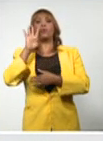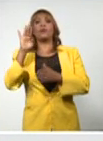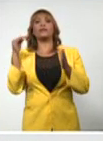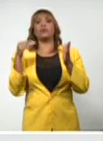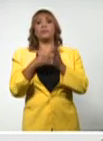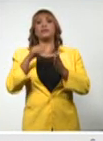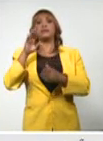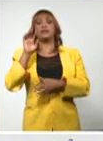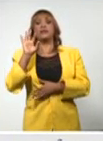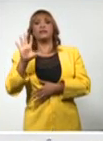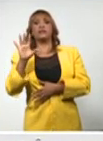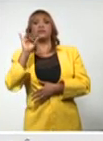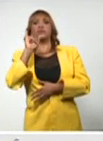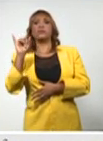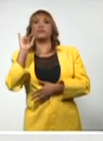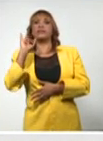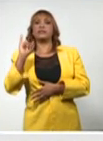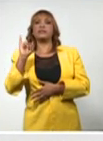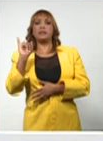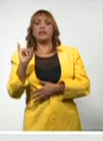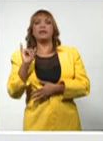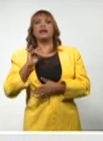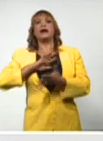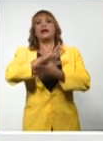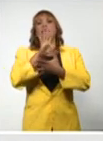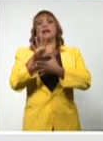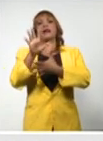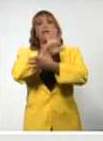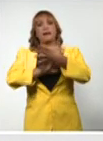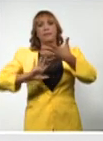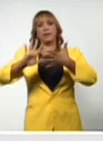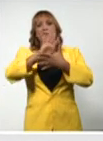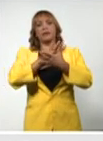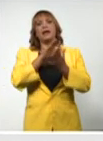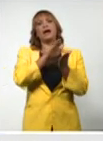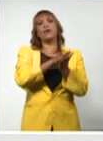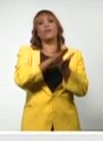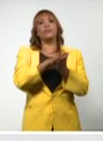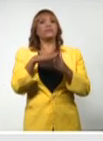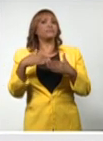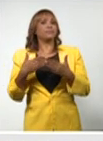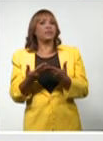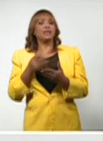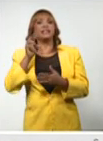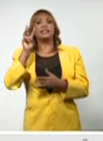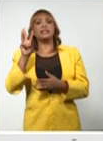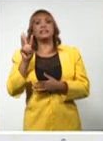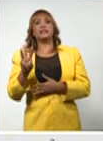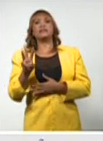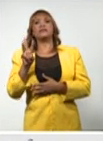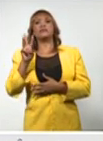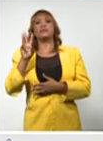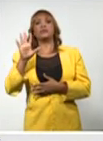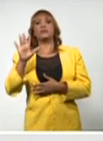4.156 fallecieron en las Américas. Y eso hace un acumulado de